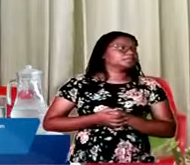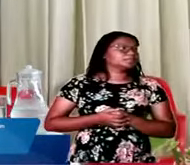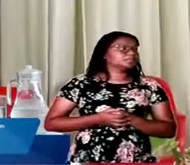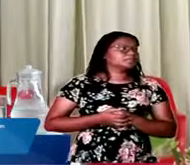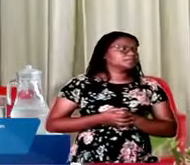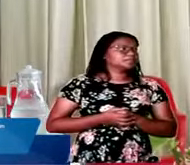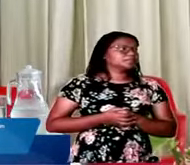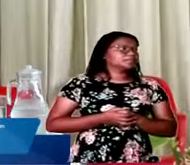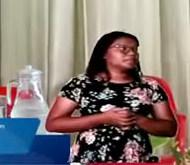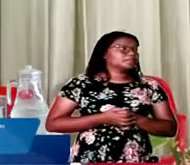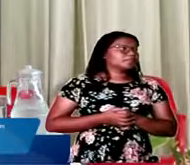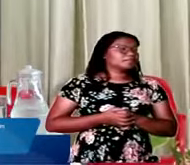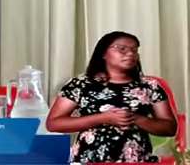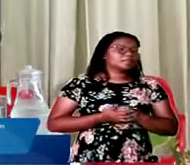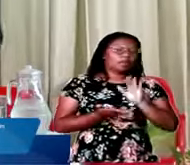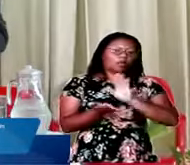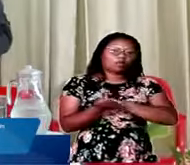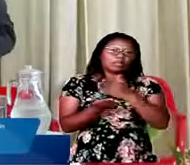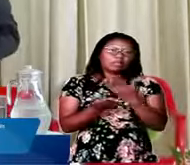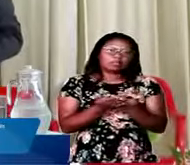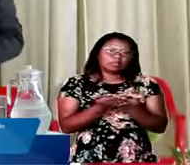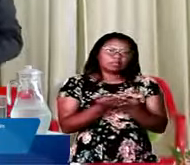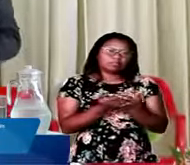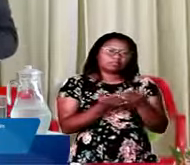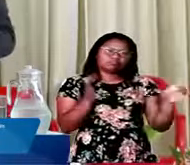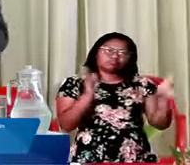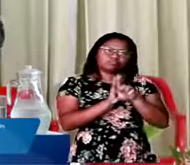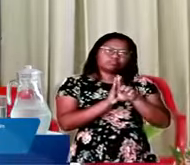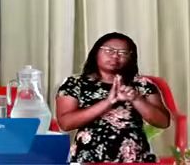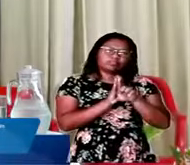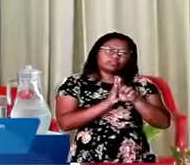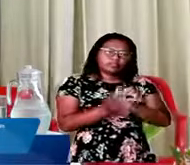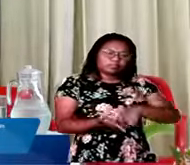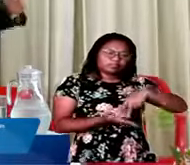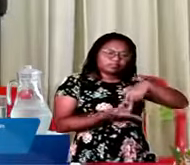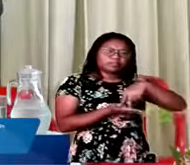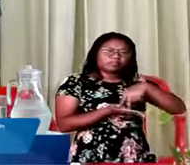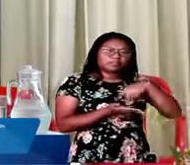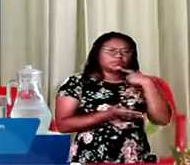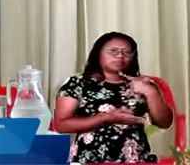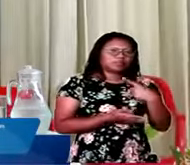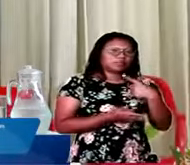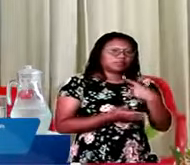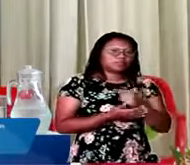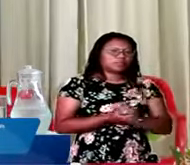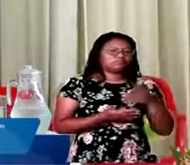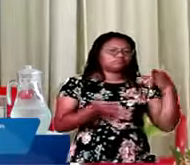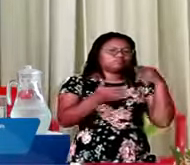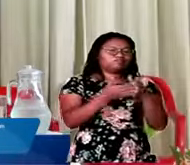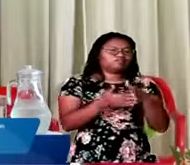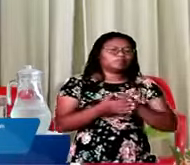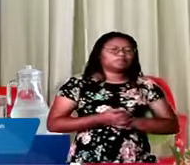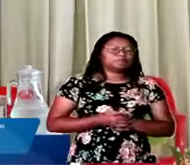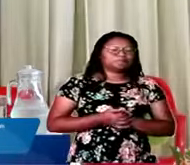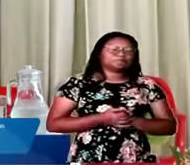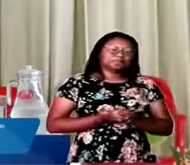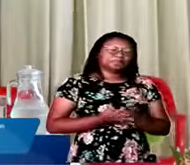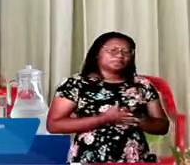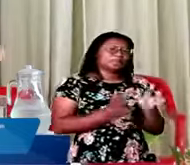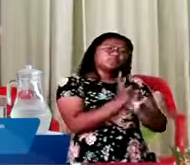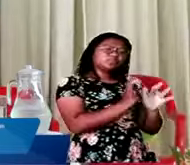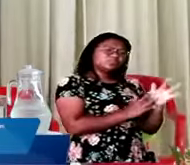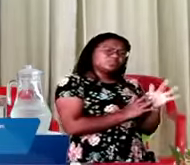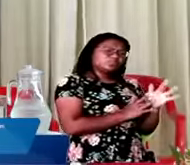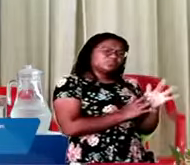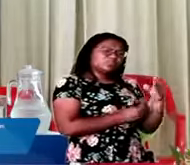10:25. Y aquí un intérprete de la ley se levantó y dijo para tentarle: Maestro, ¿haciendo